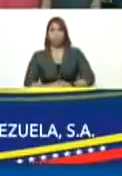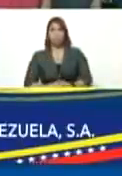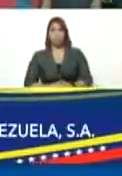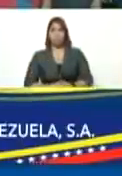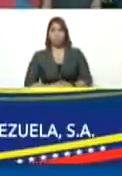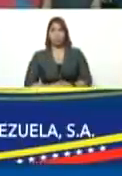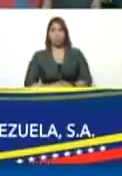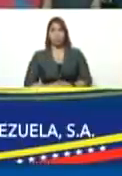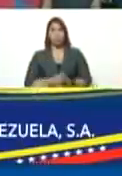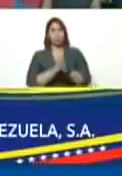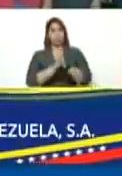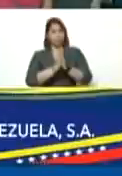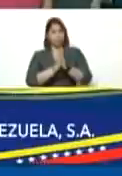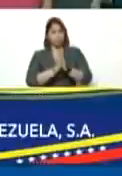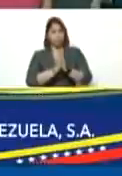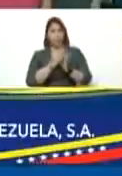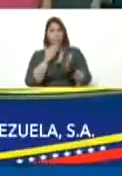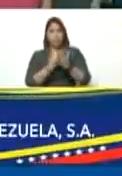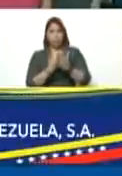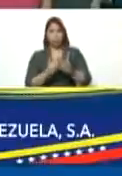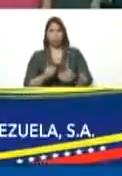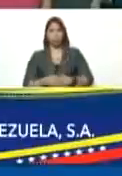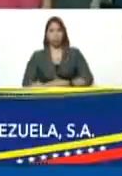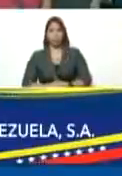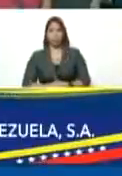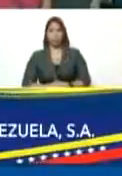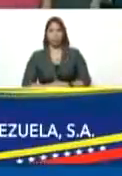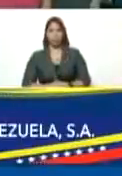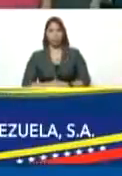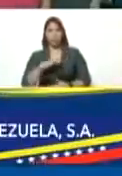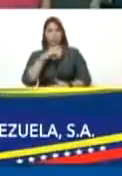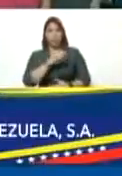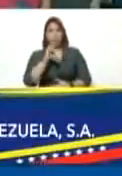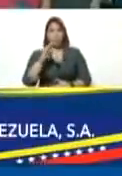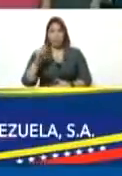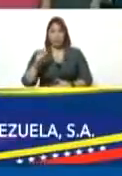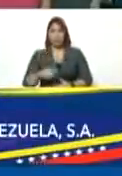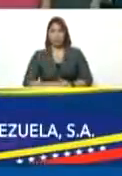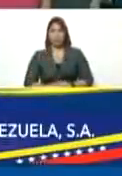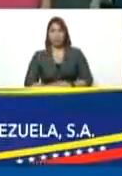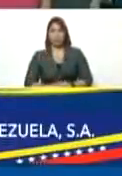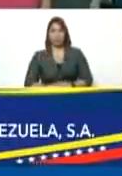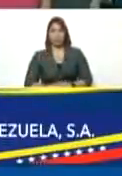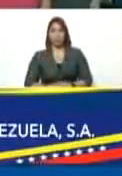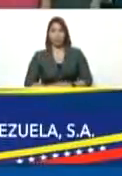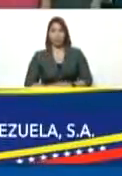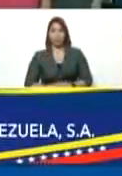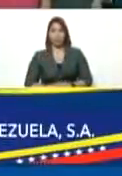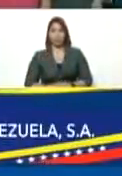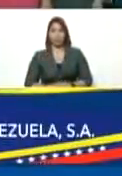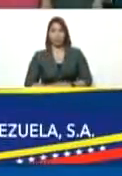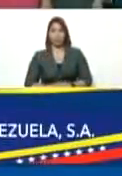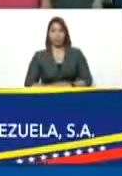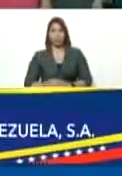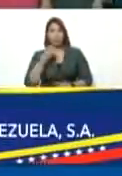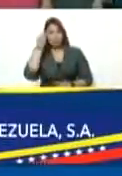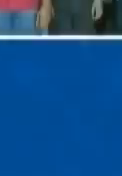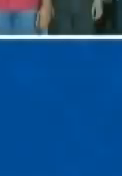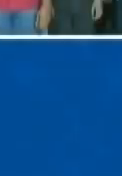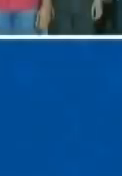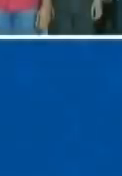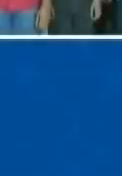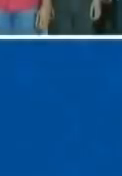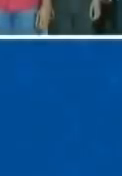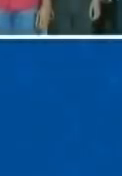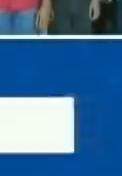José Gregorio, te pido. Por los CPT, José Gregorio. Concéntrate en la gran industria, en la